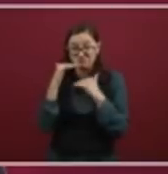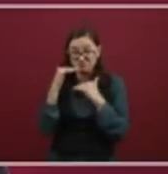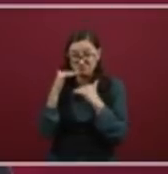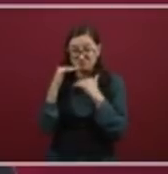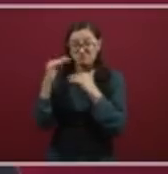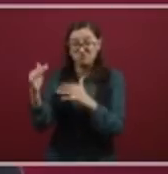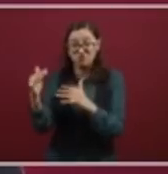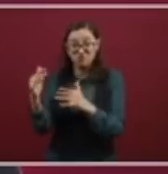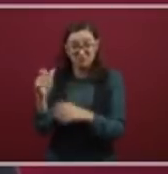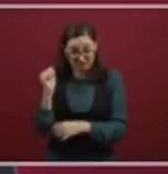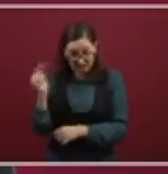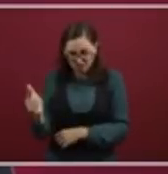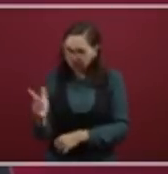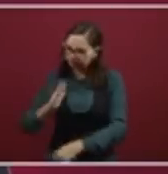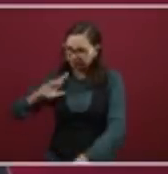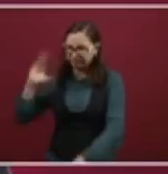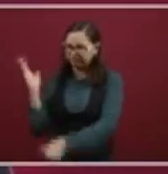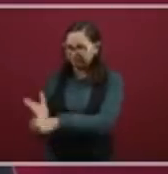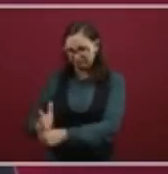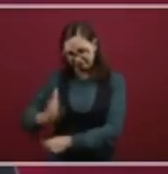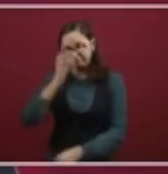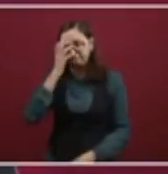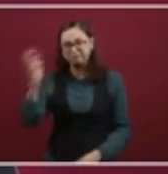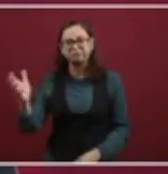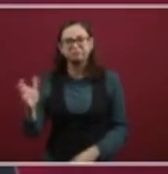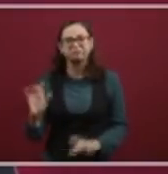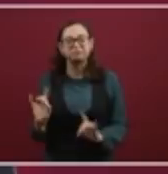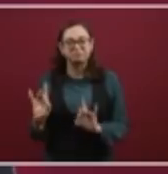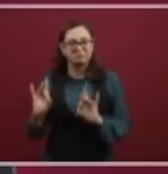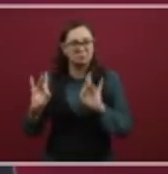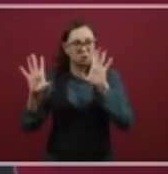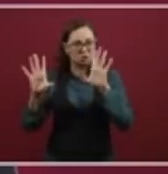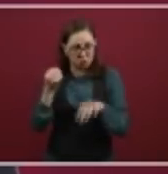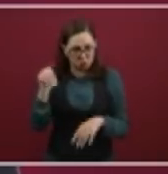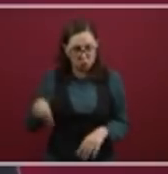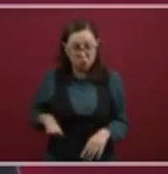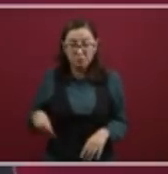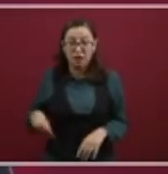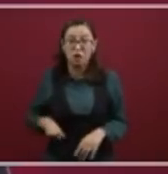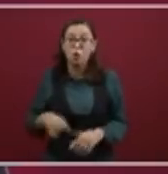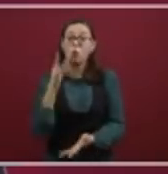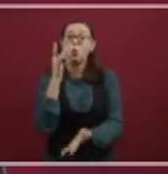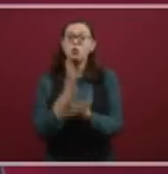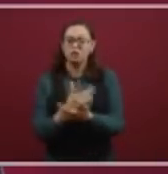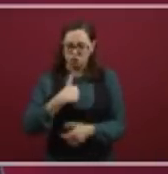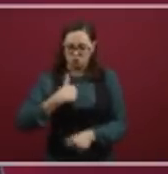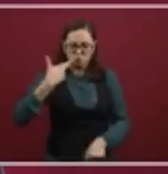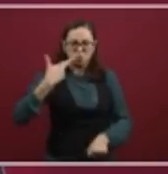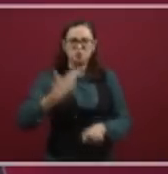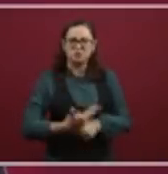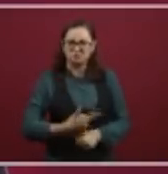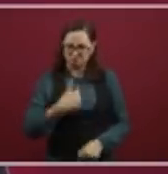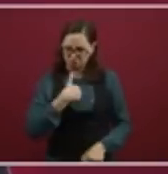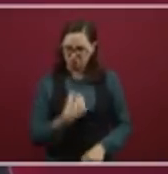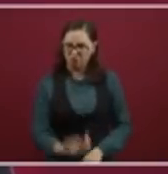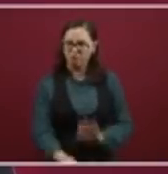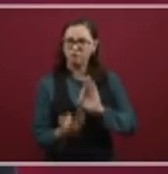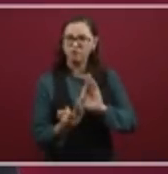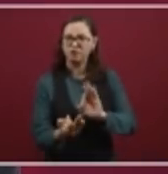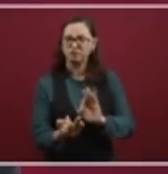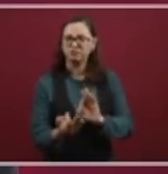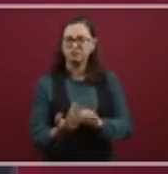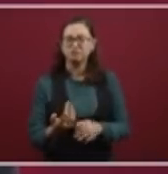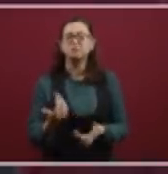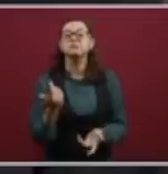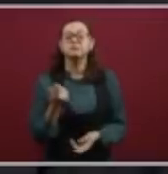solo me hago cargo de Jesús Ernesto, porque es menor de edad. El mandatario anunció